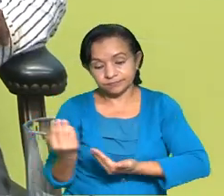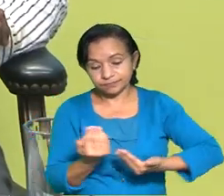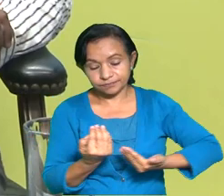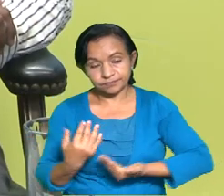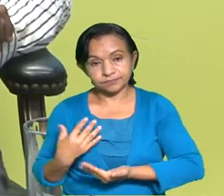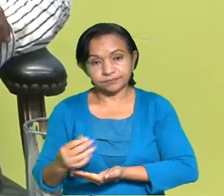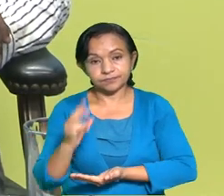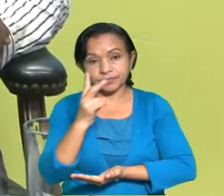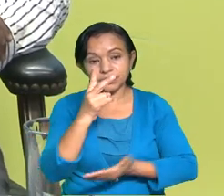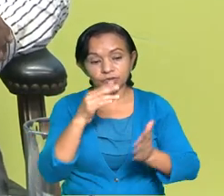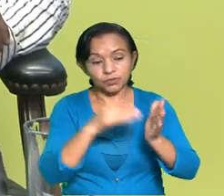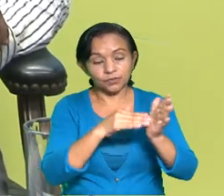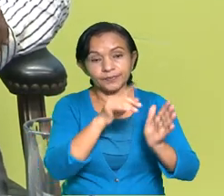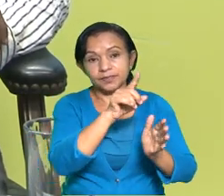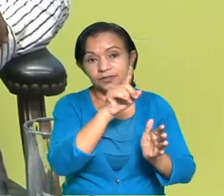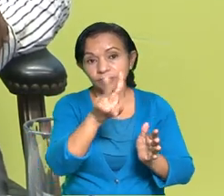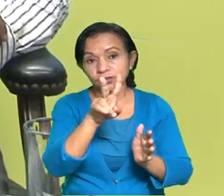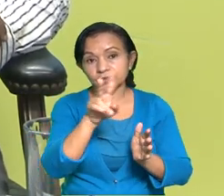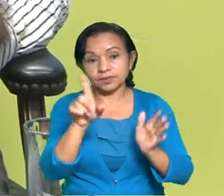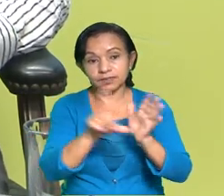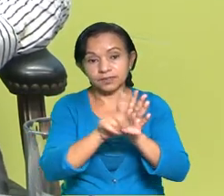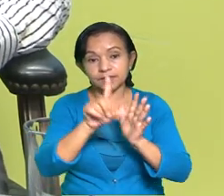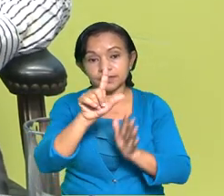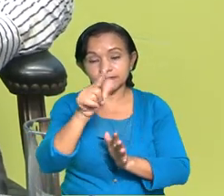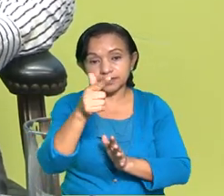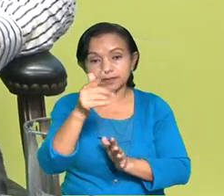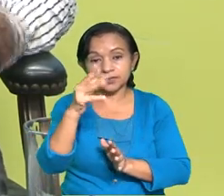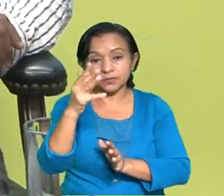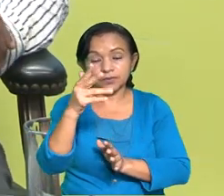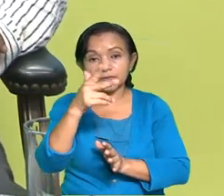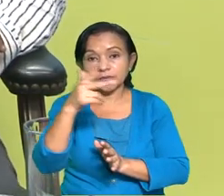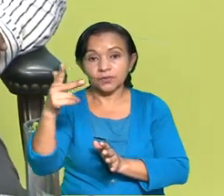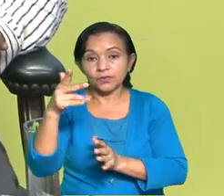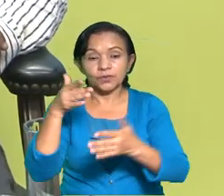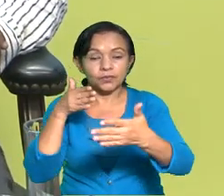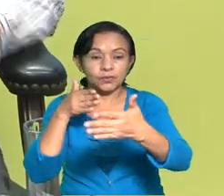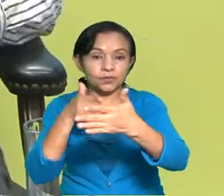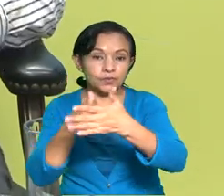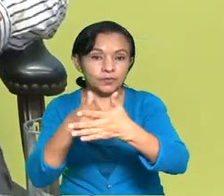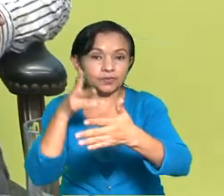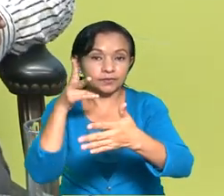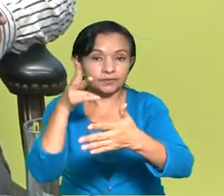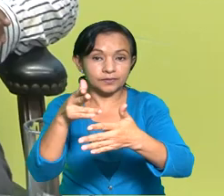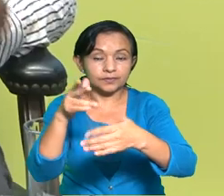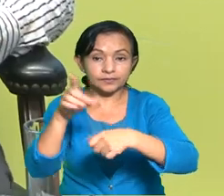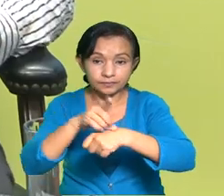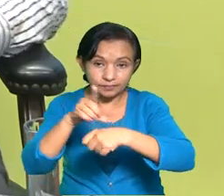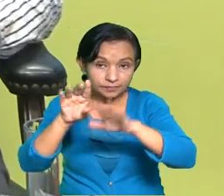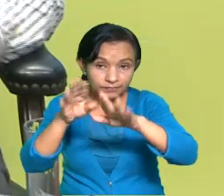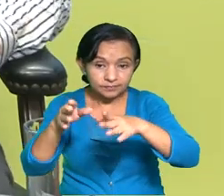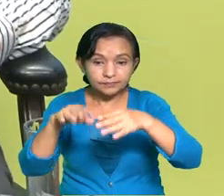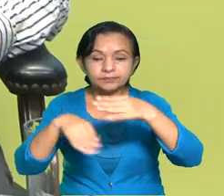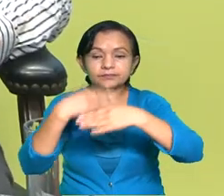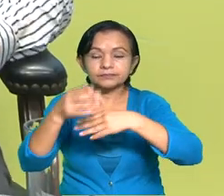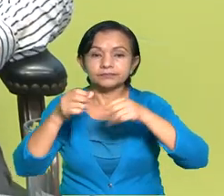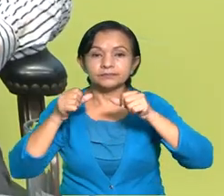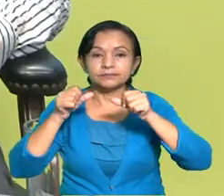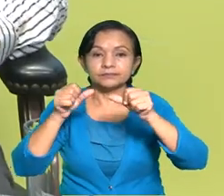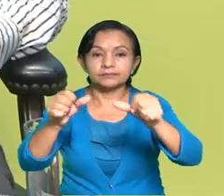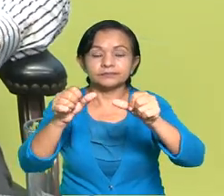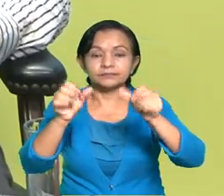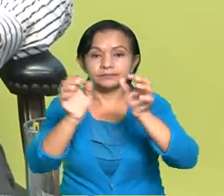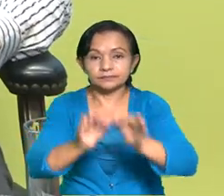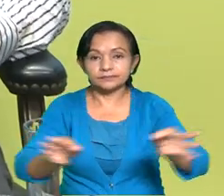en 2012, a través de la ley 798. Vamos a hacer una pausa, doctora. Cuando regresemos vamos a seguir hablando más de